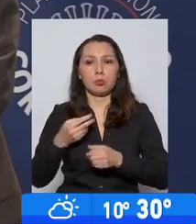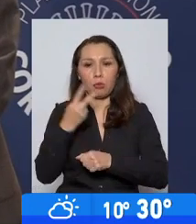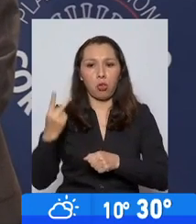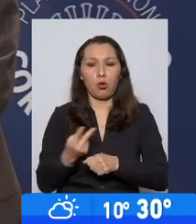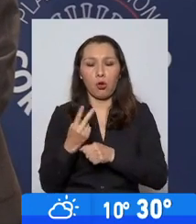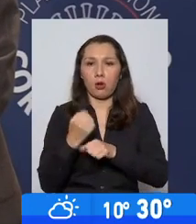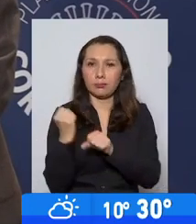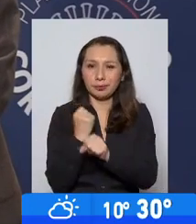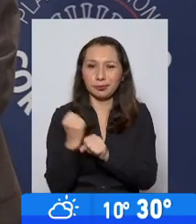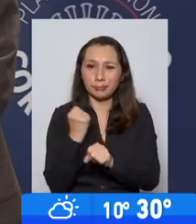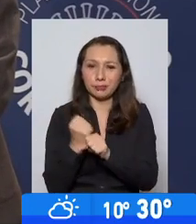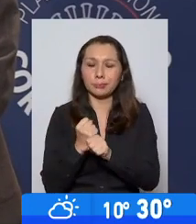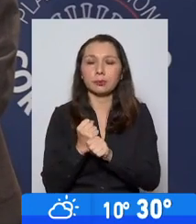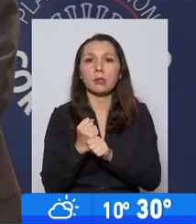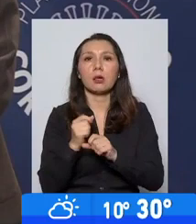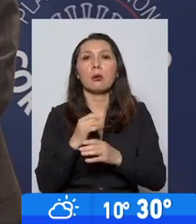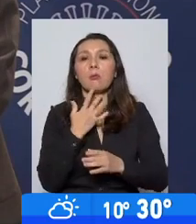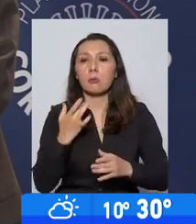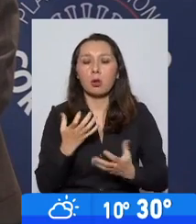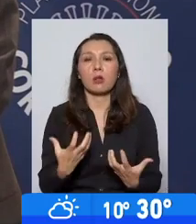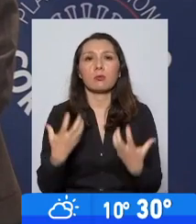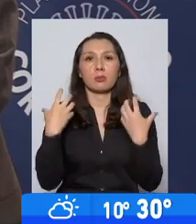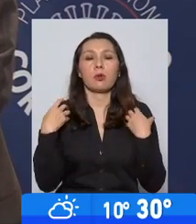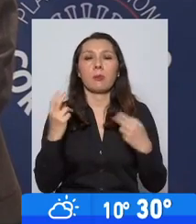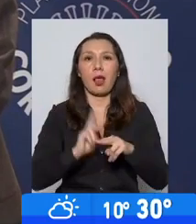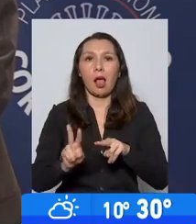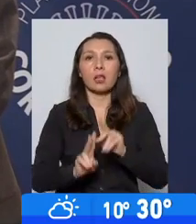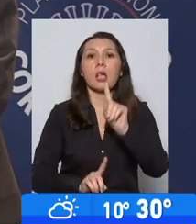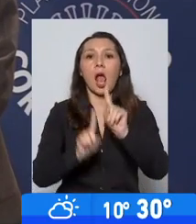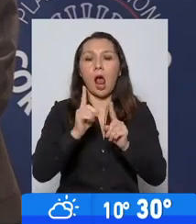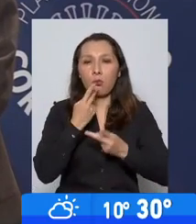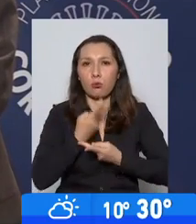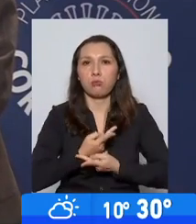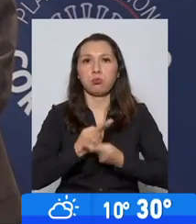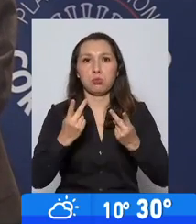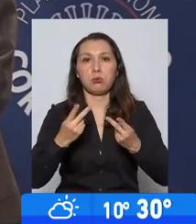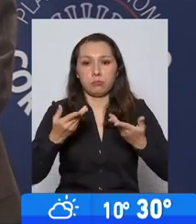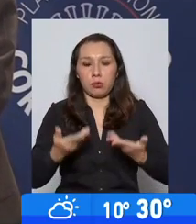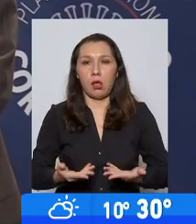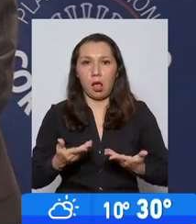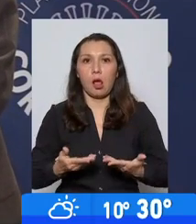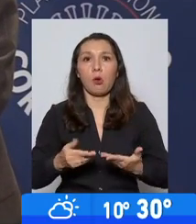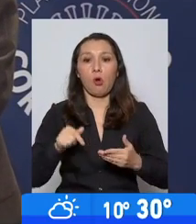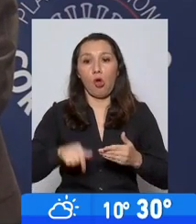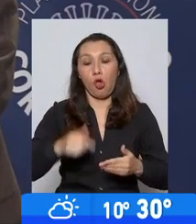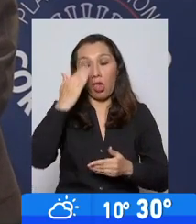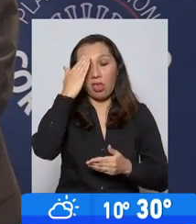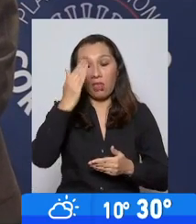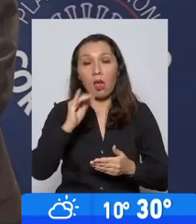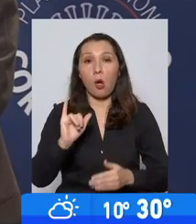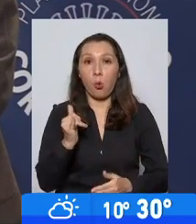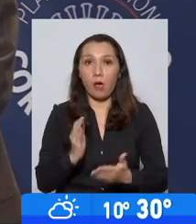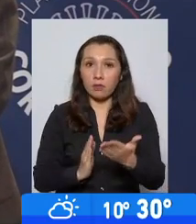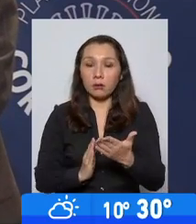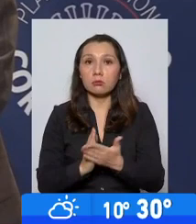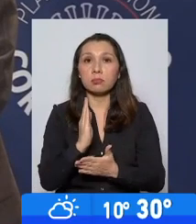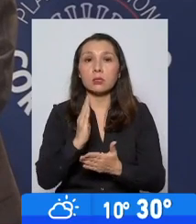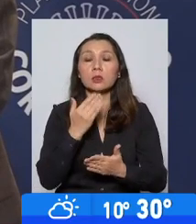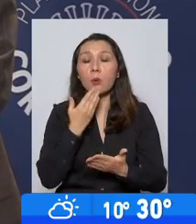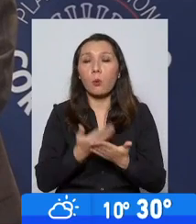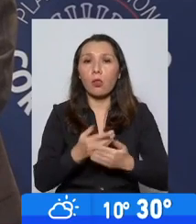horas, porque nos corresponde hacer algunos anuncios vigentes desde este día jueves a